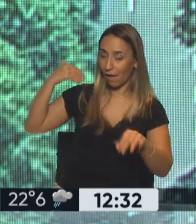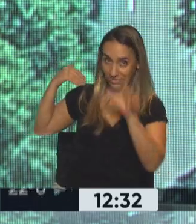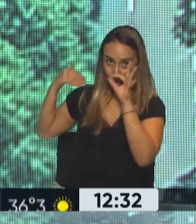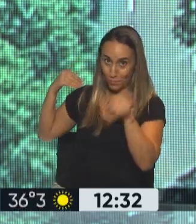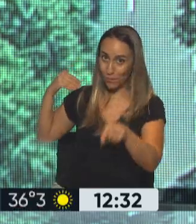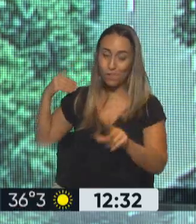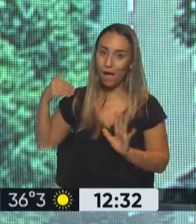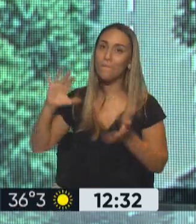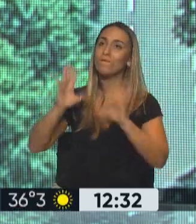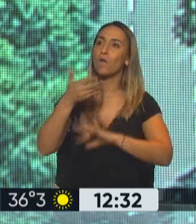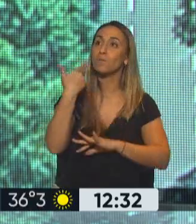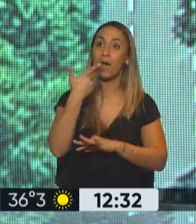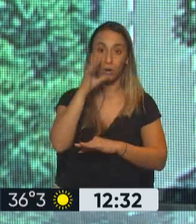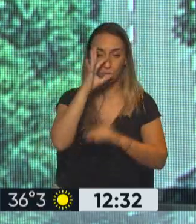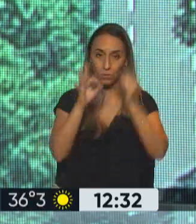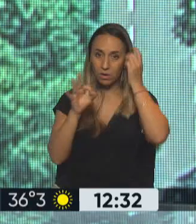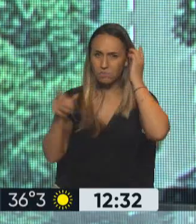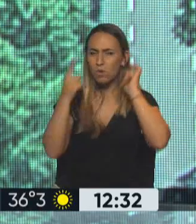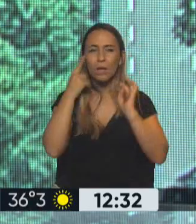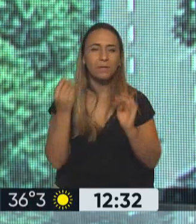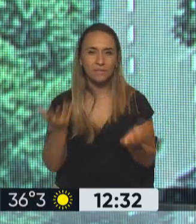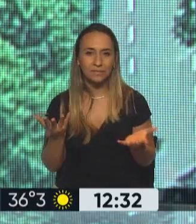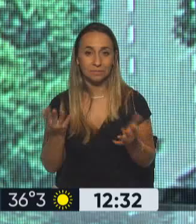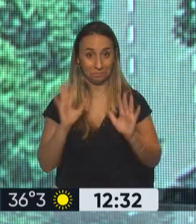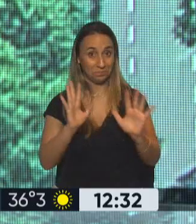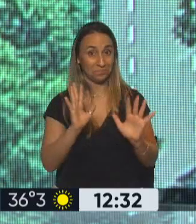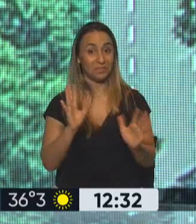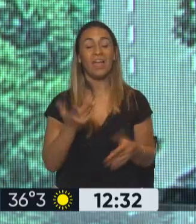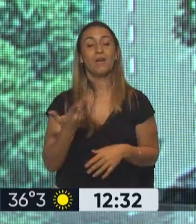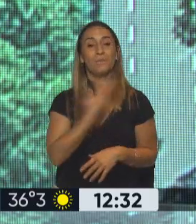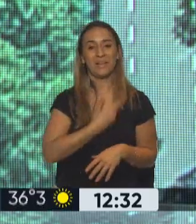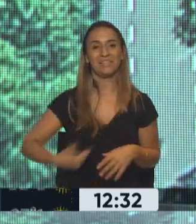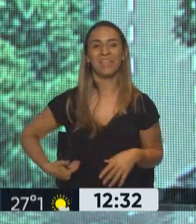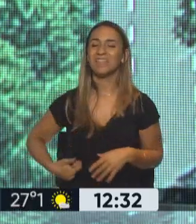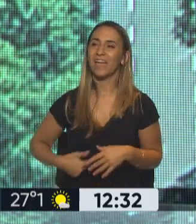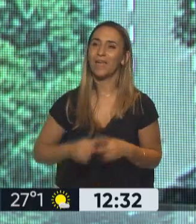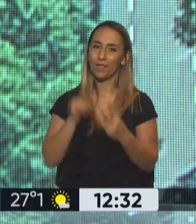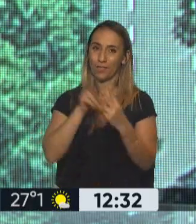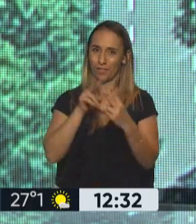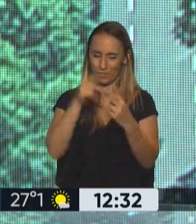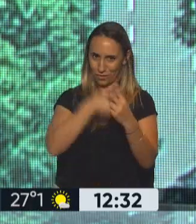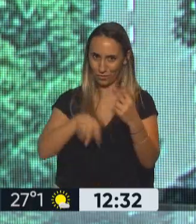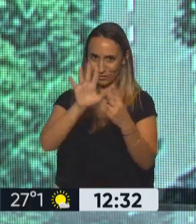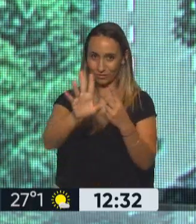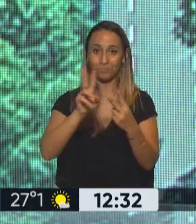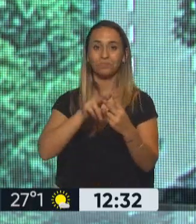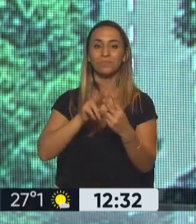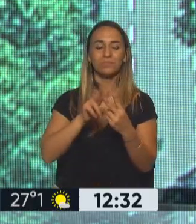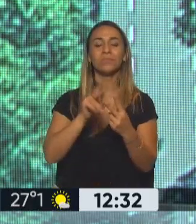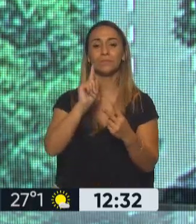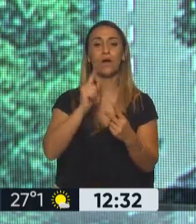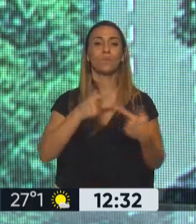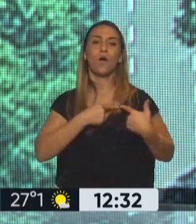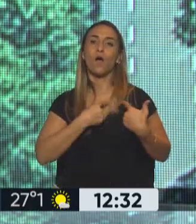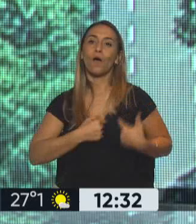No, nunca. Y creo que ¿qué te pareció? 2 cosas aportó. Corazón. Claro. Yo diría, a veces esos discursos son muy racionales,